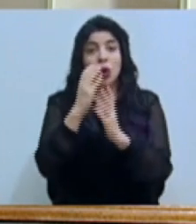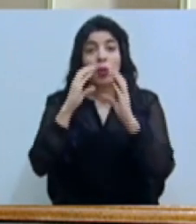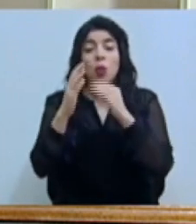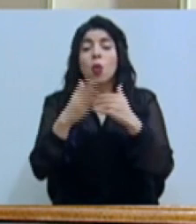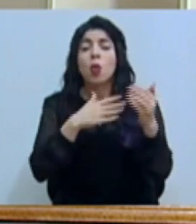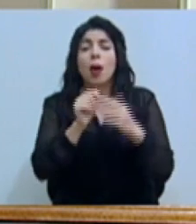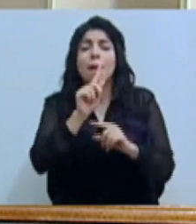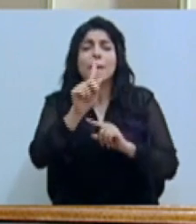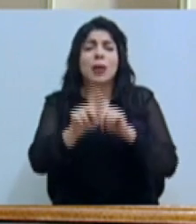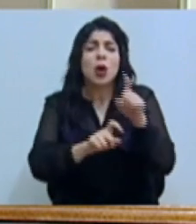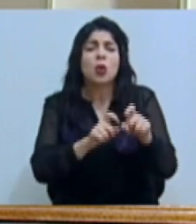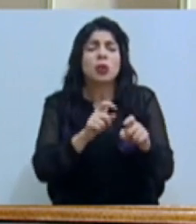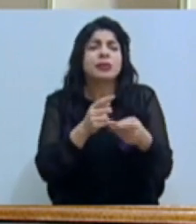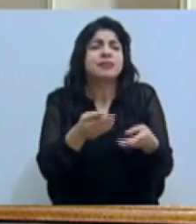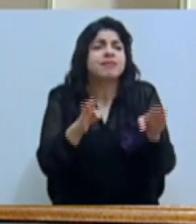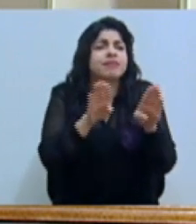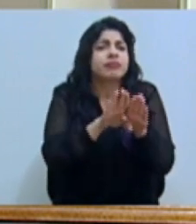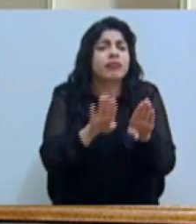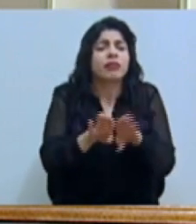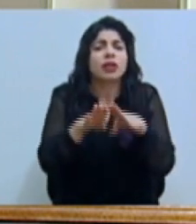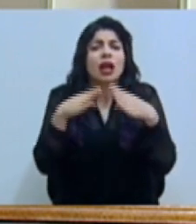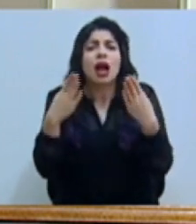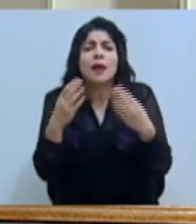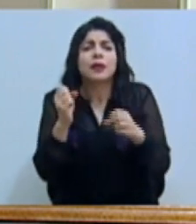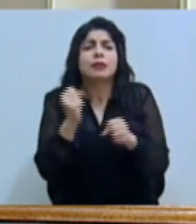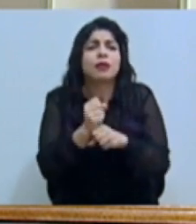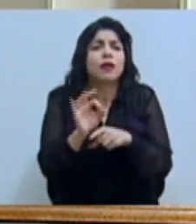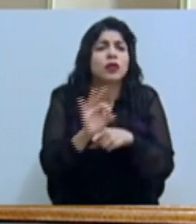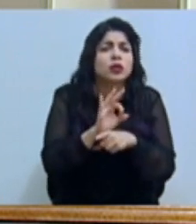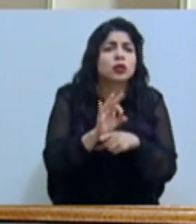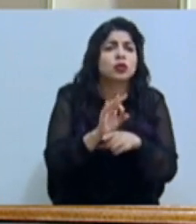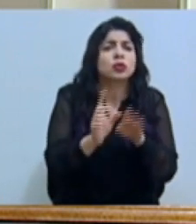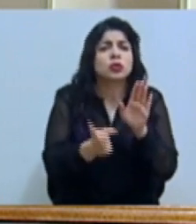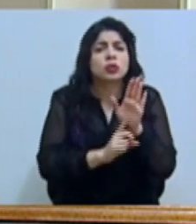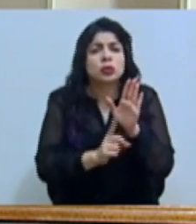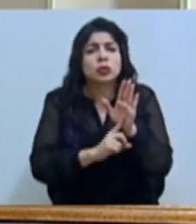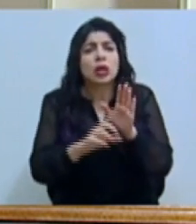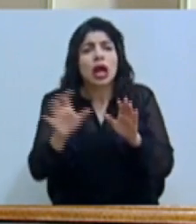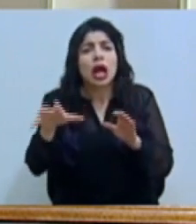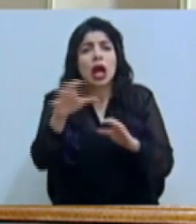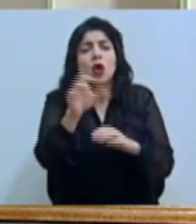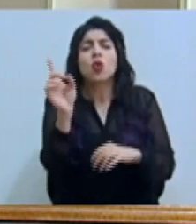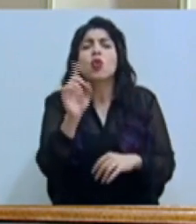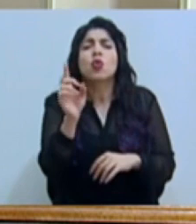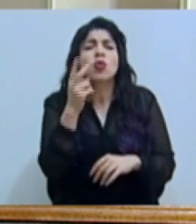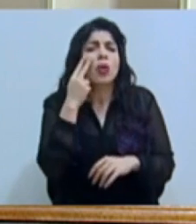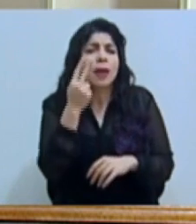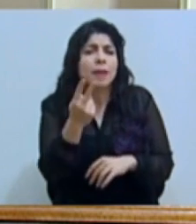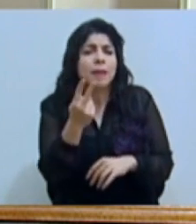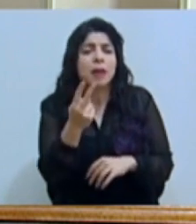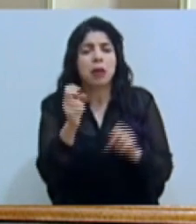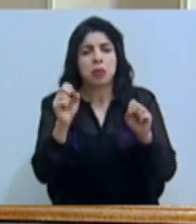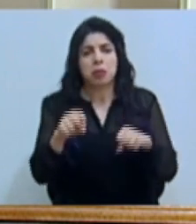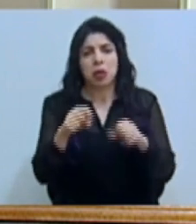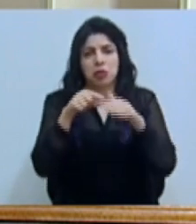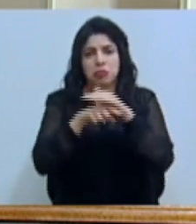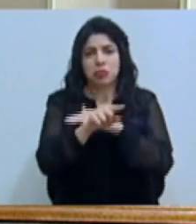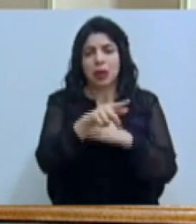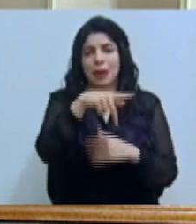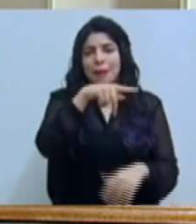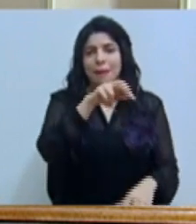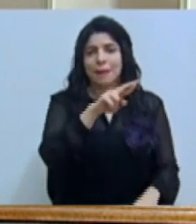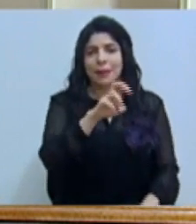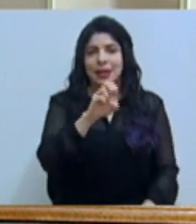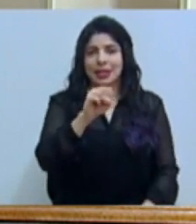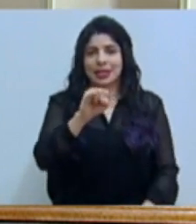para consultar los medios de cierre, apertura, operación y alertas en los distintos cantones, pueden visitar el sitio presidencia.go